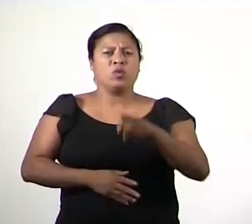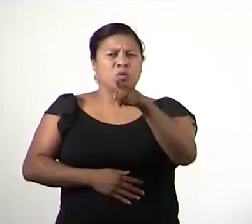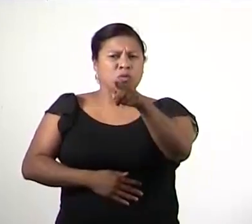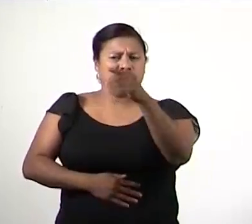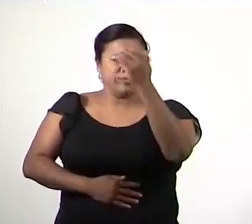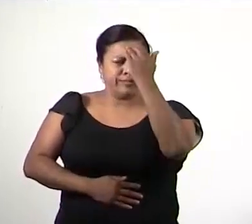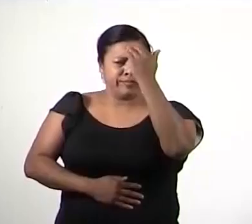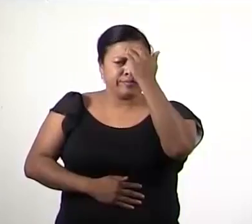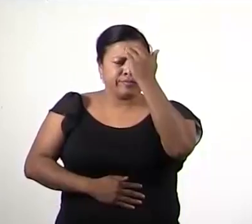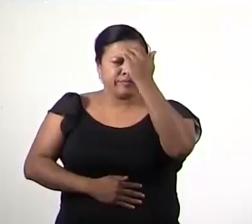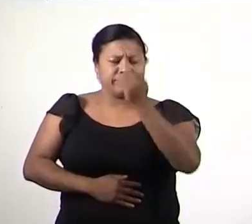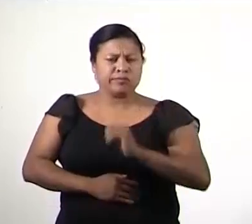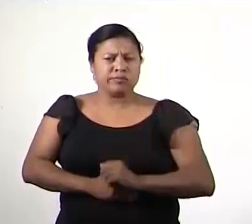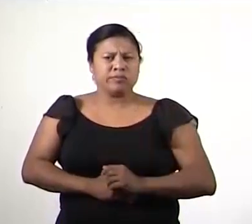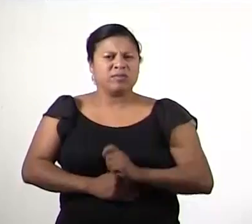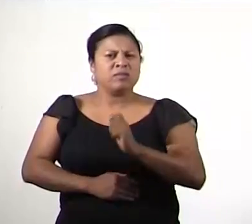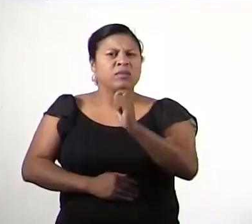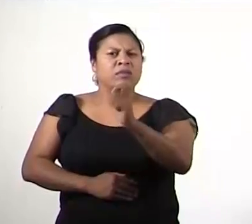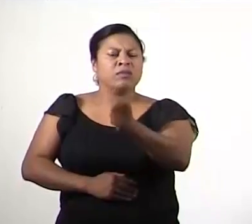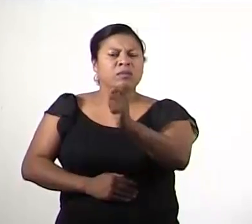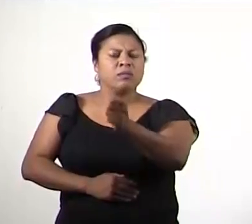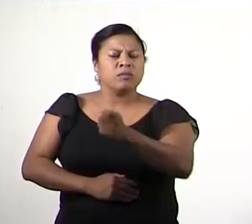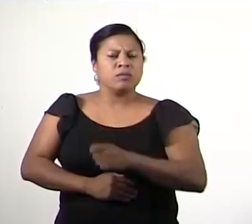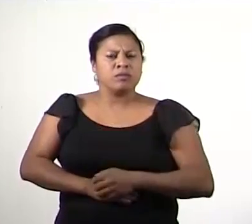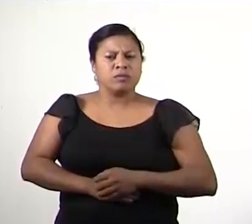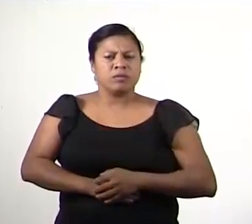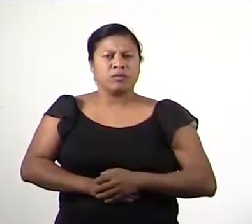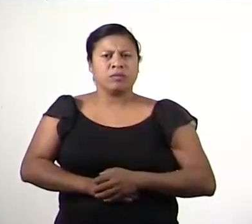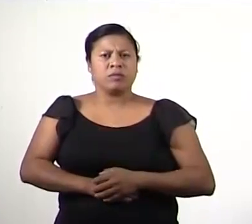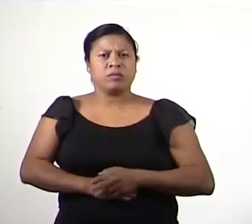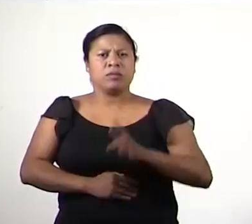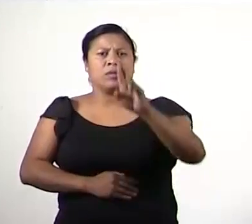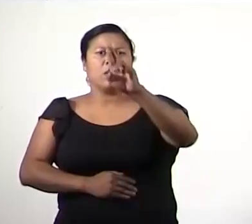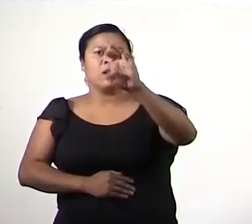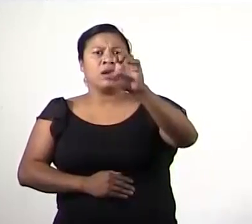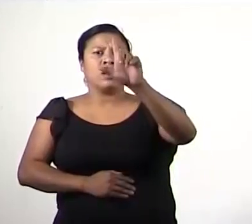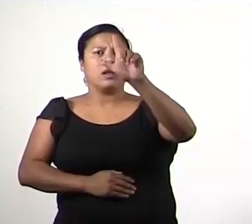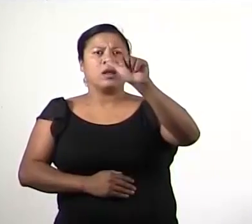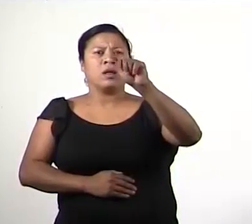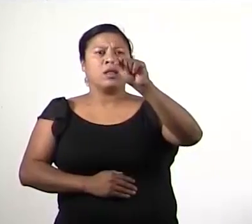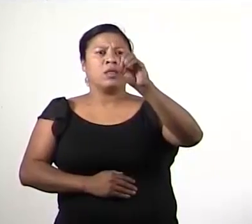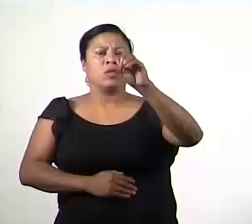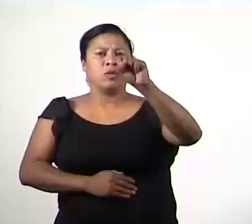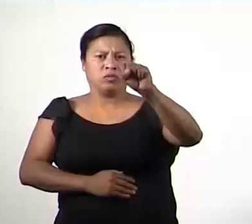¿Conoces tú qué son los relatos